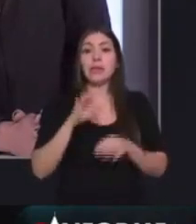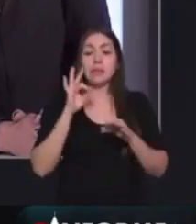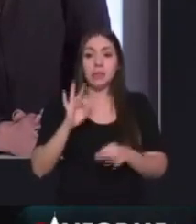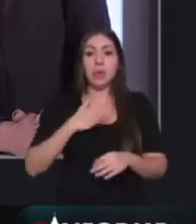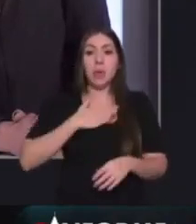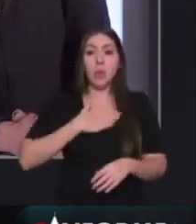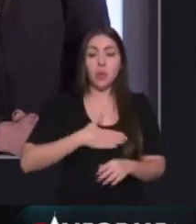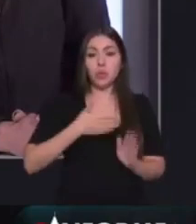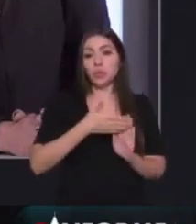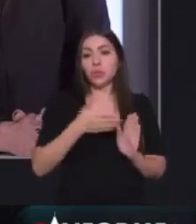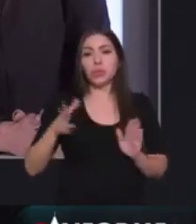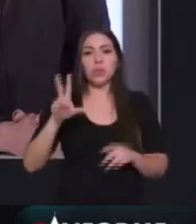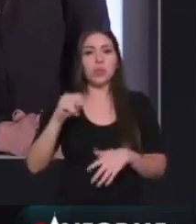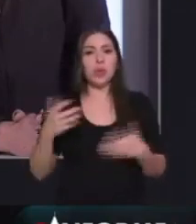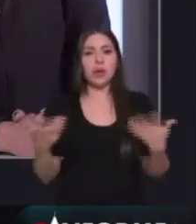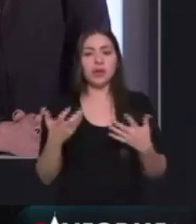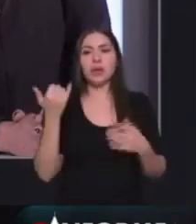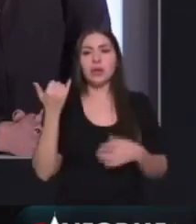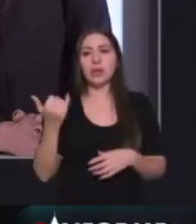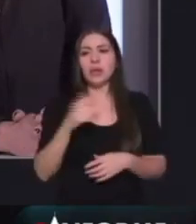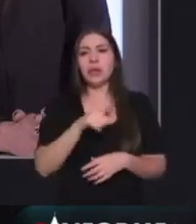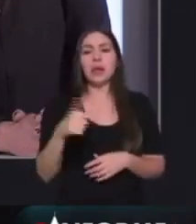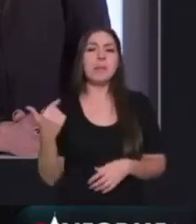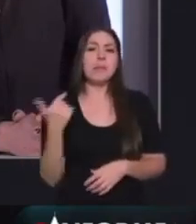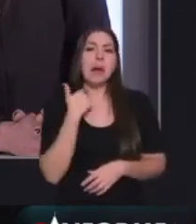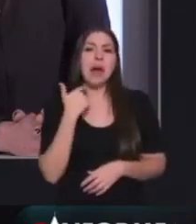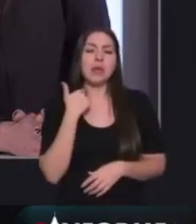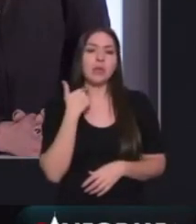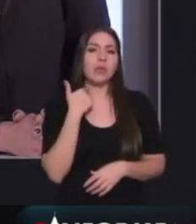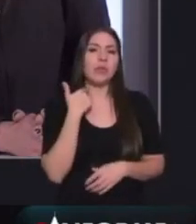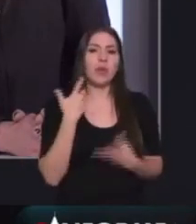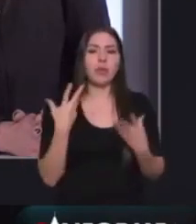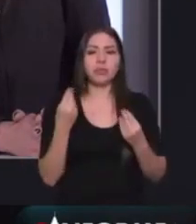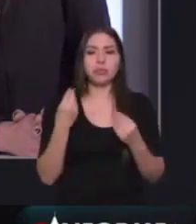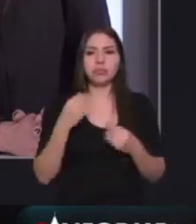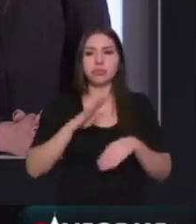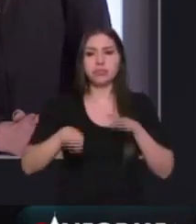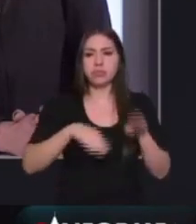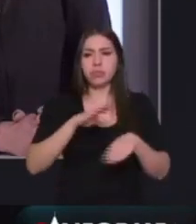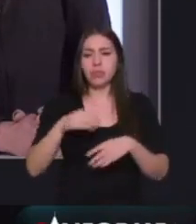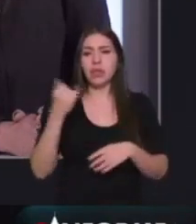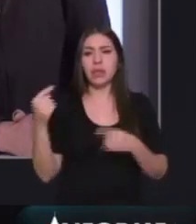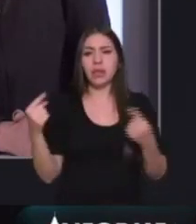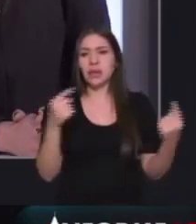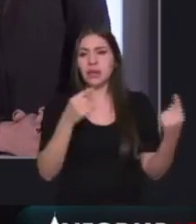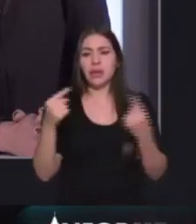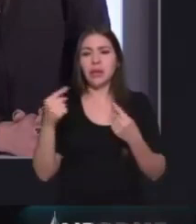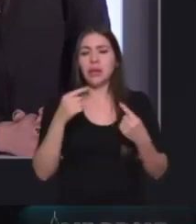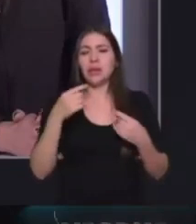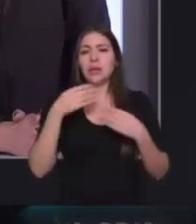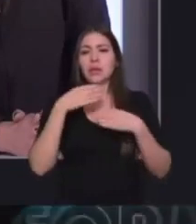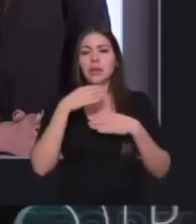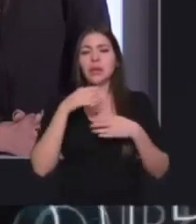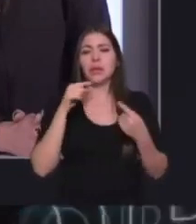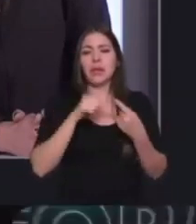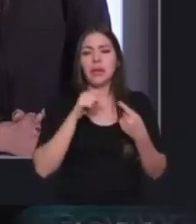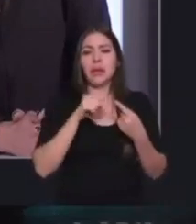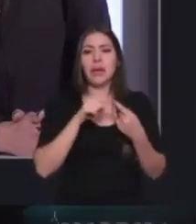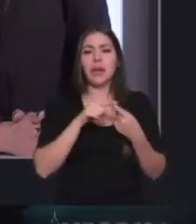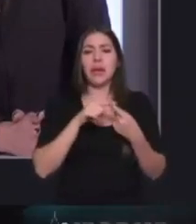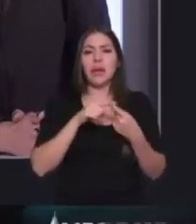y supuestamente se les asesinó y estos enfrentamientos entre las Fuerzas Armadas